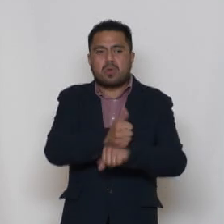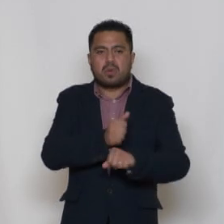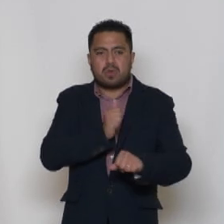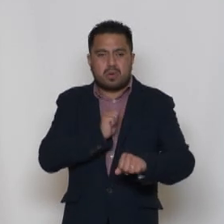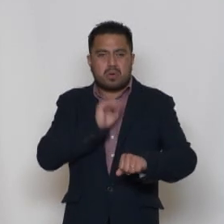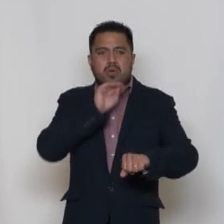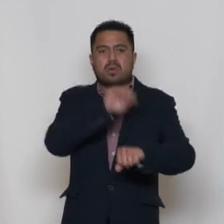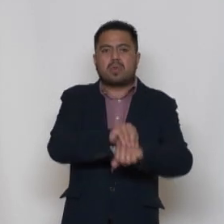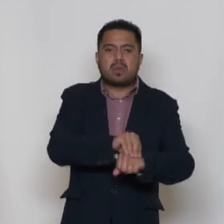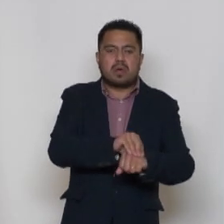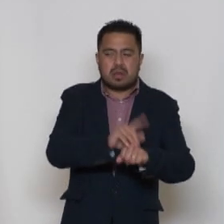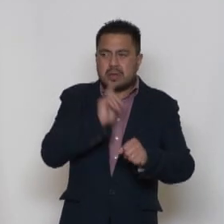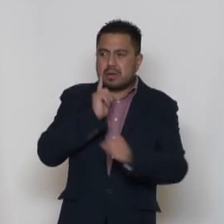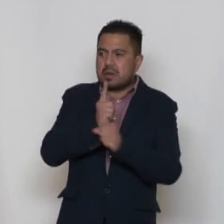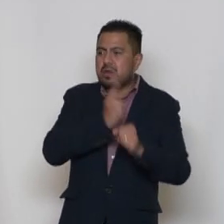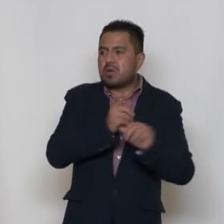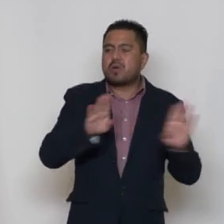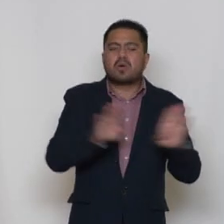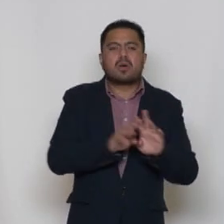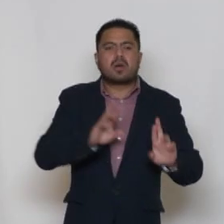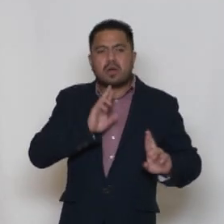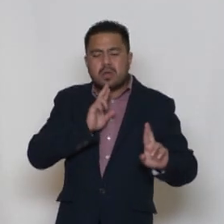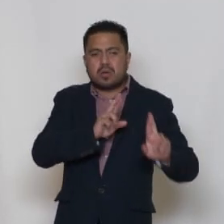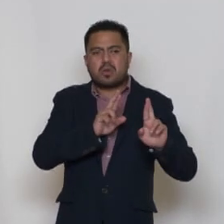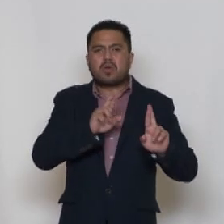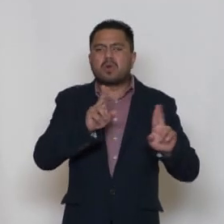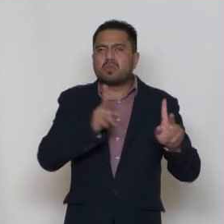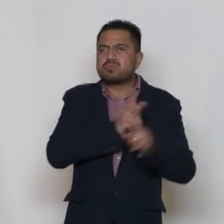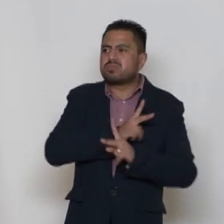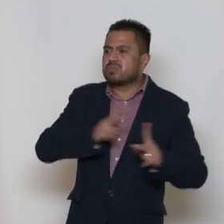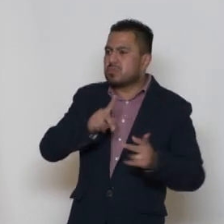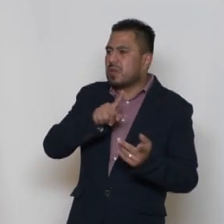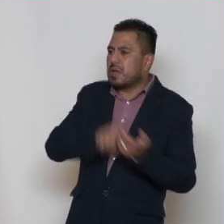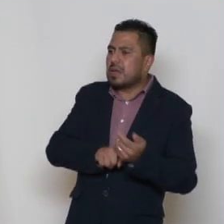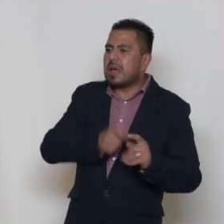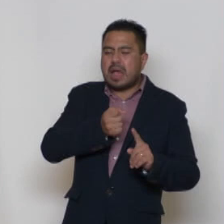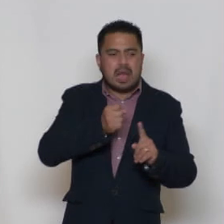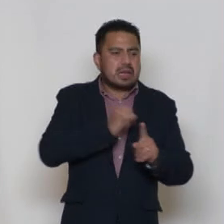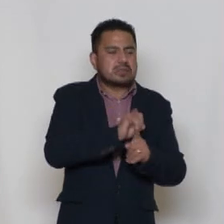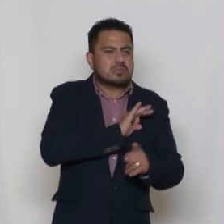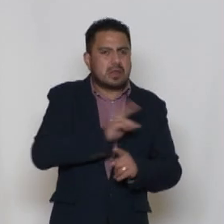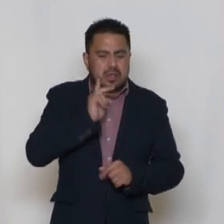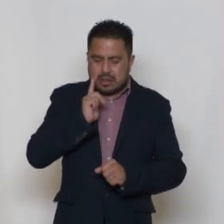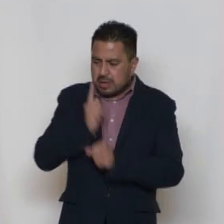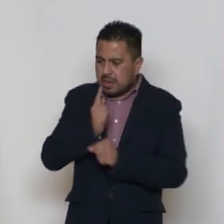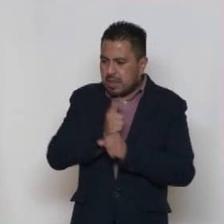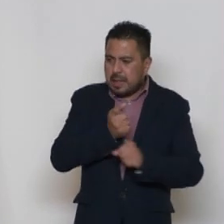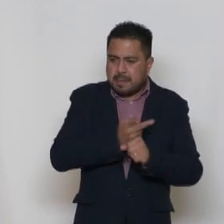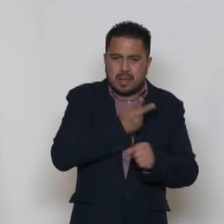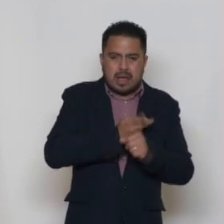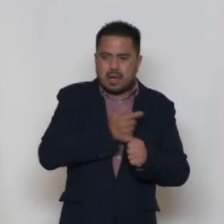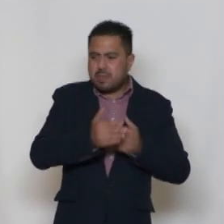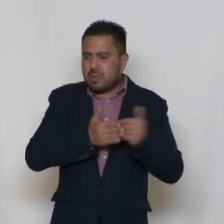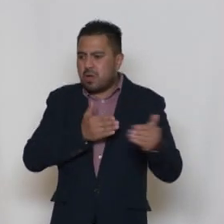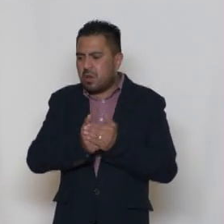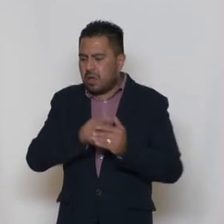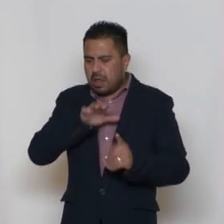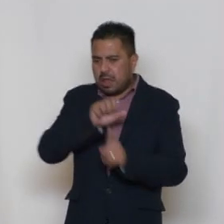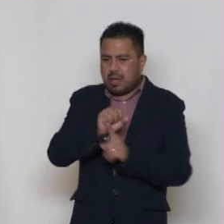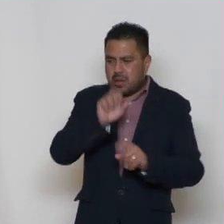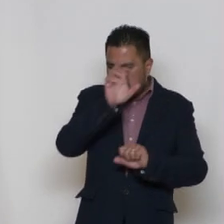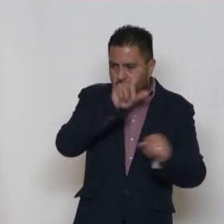ahí y vemos cómo responde ante el flujo de viento. Y así observamos lo que le pasa al modelo a escala de la